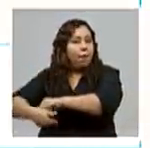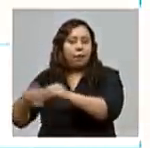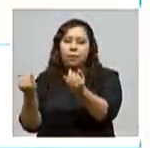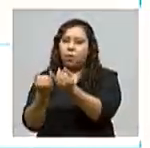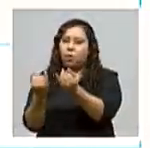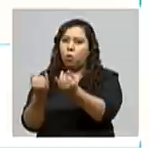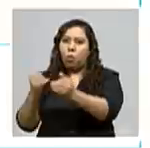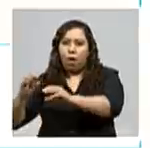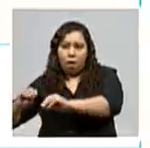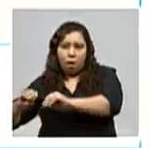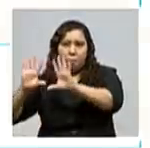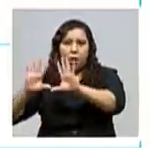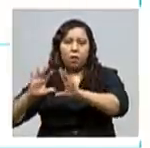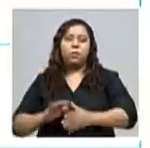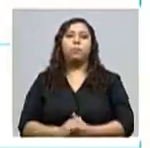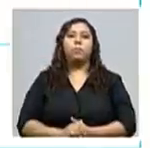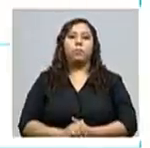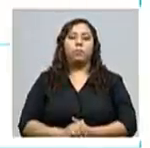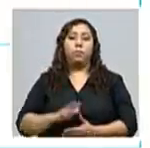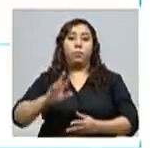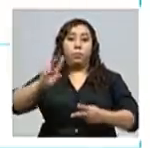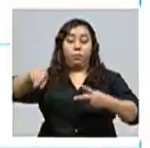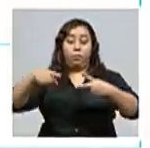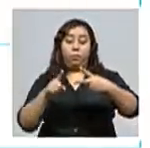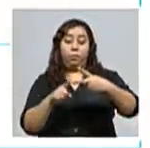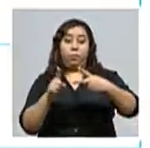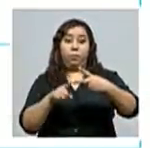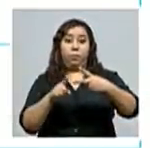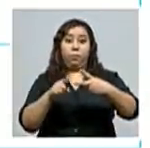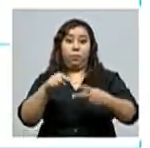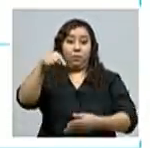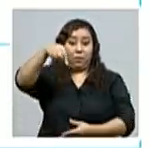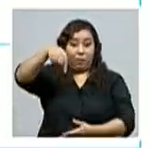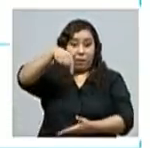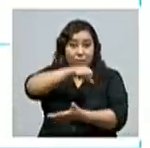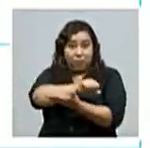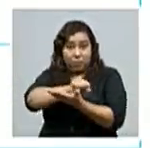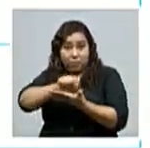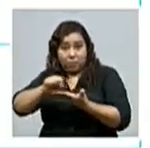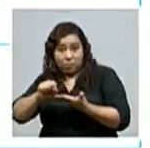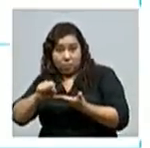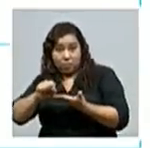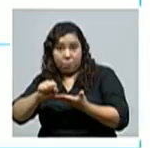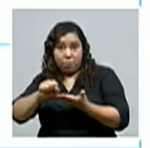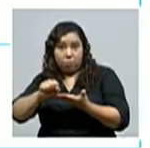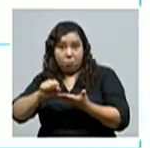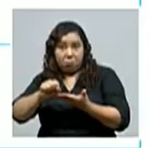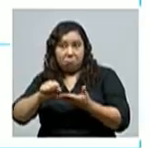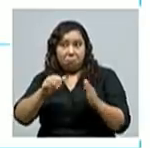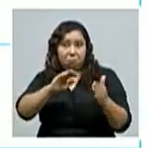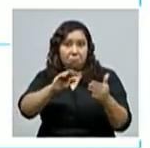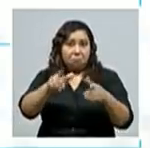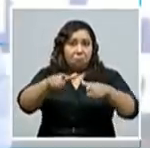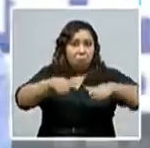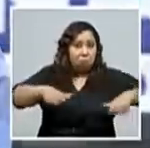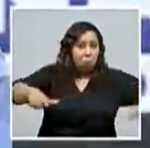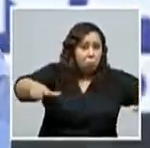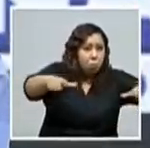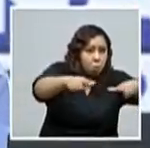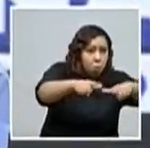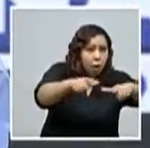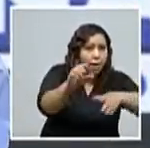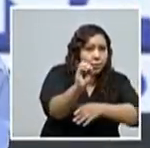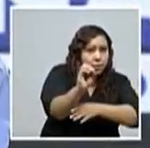mesa multisectorial ha decidido que durante esta semana se valorarán aquellos municipios que están en fase